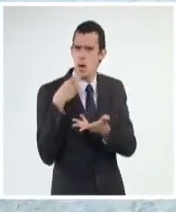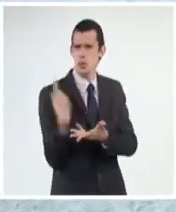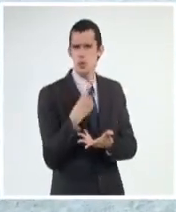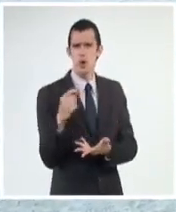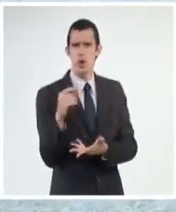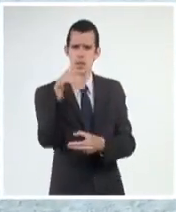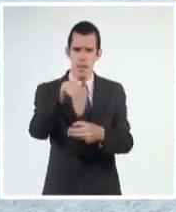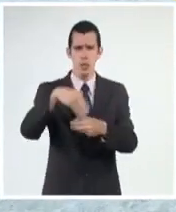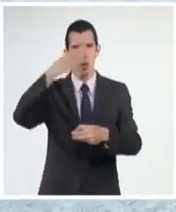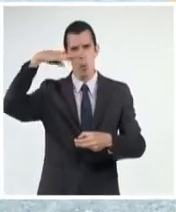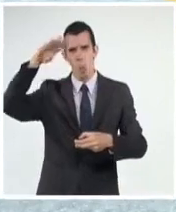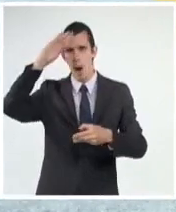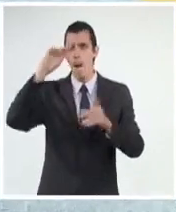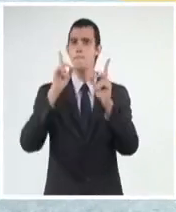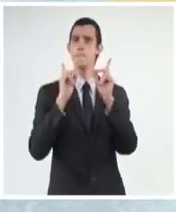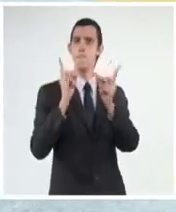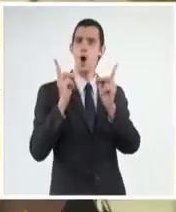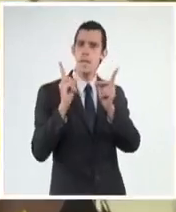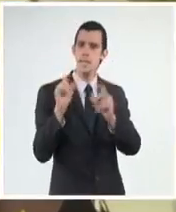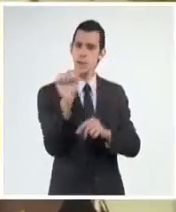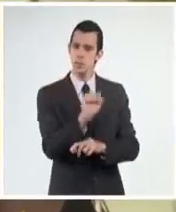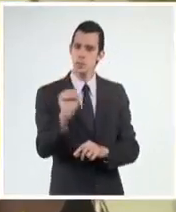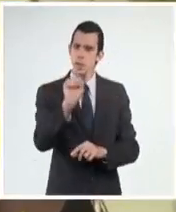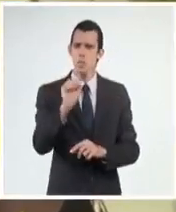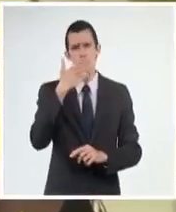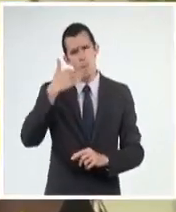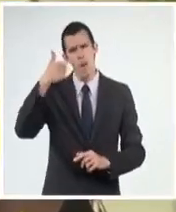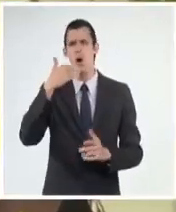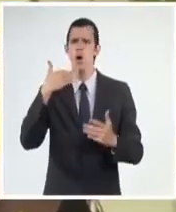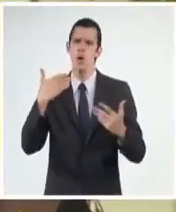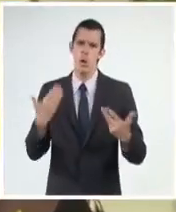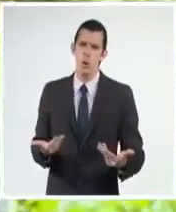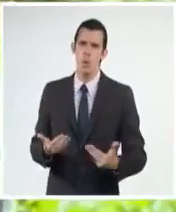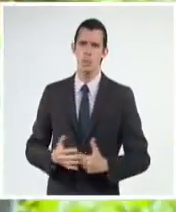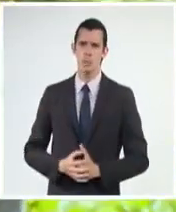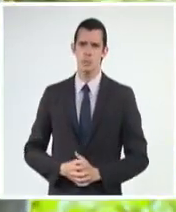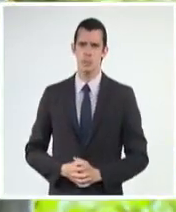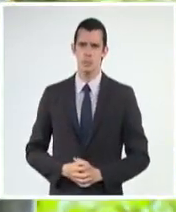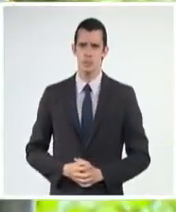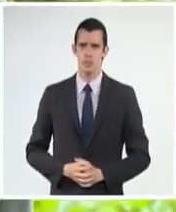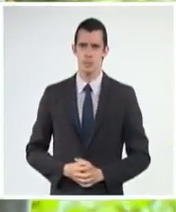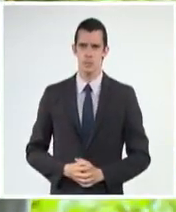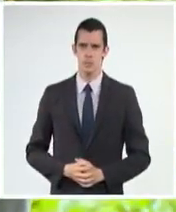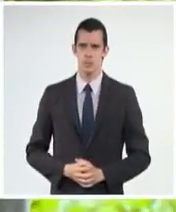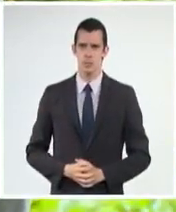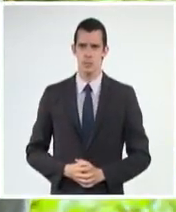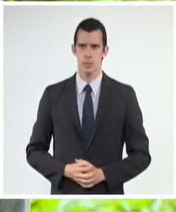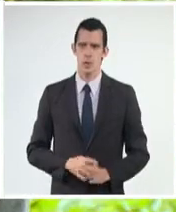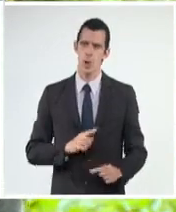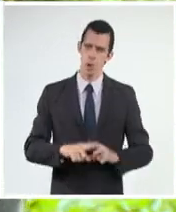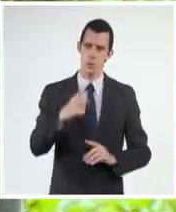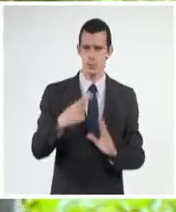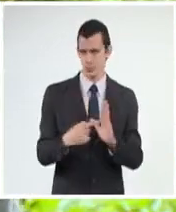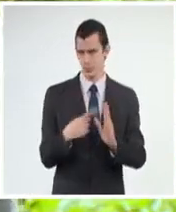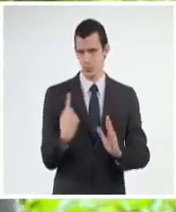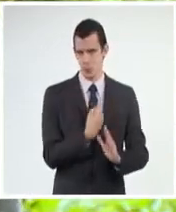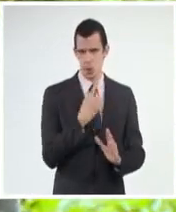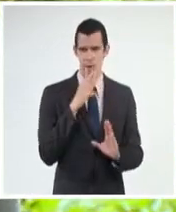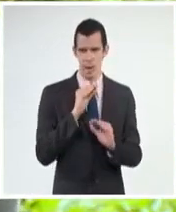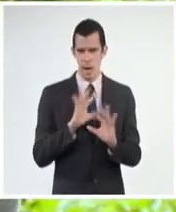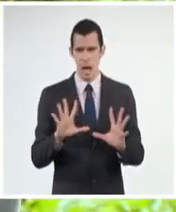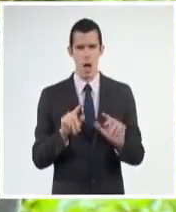hay un énfasis que es para nosotros central y ha sido reconocido en estos días la contribución, no solo,